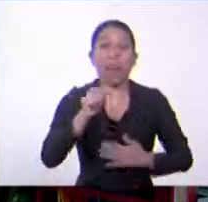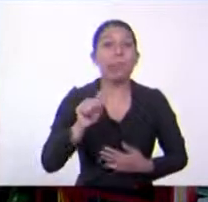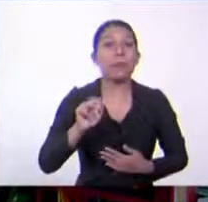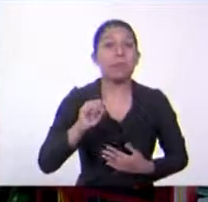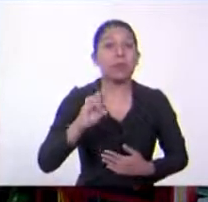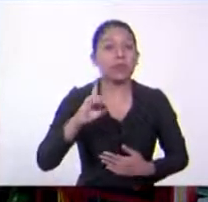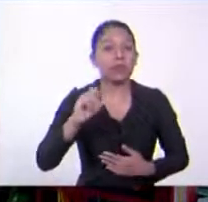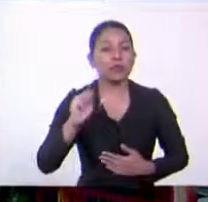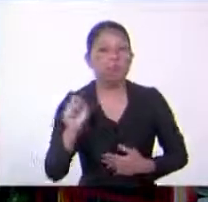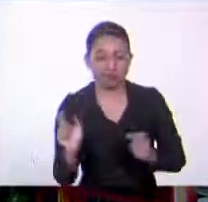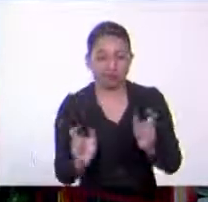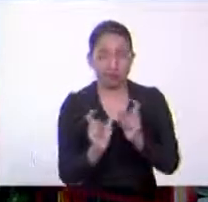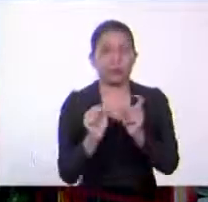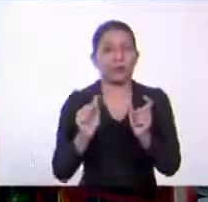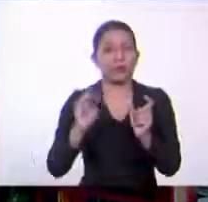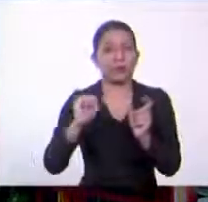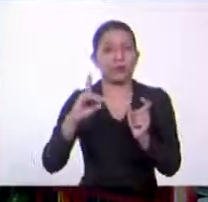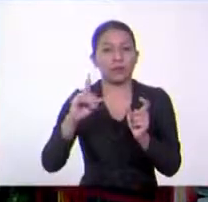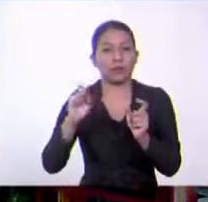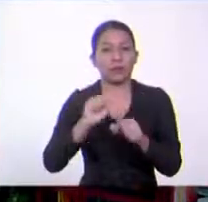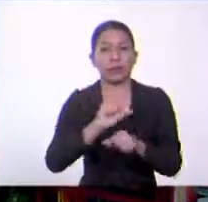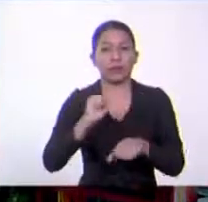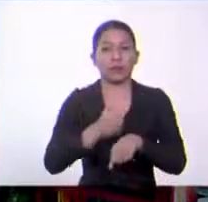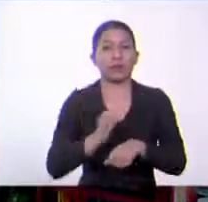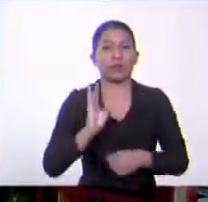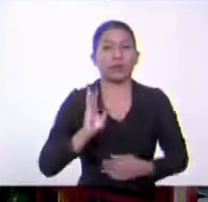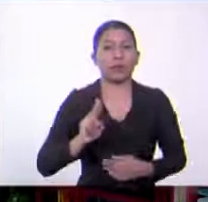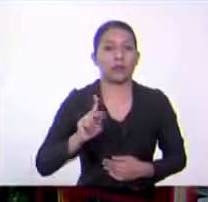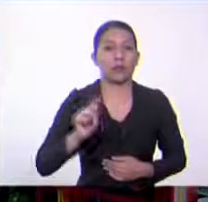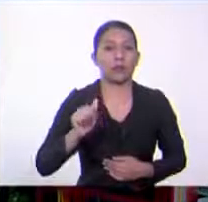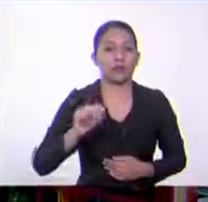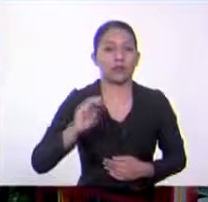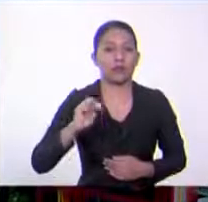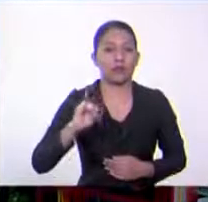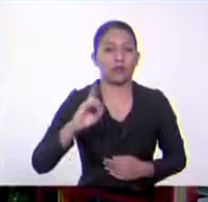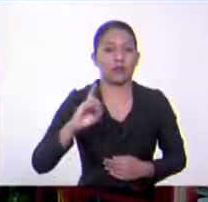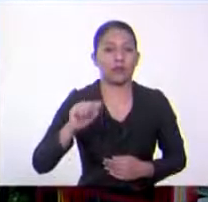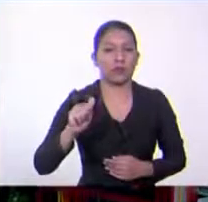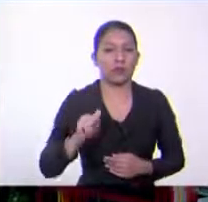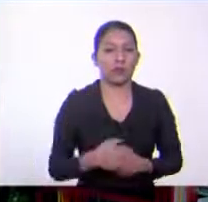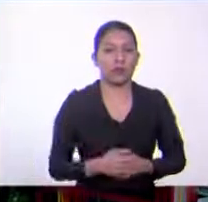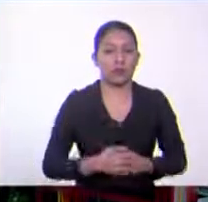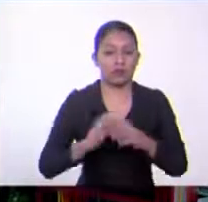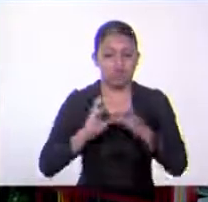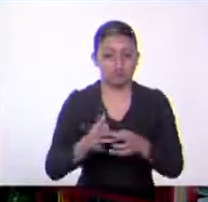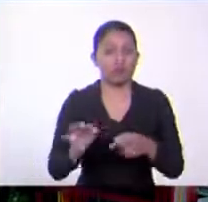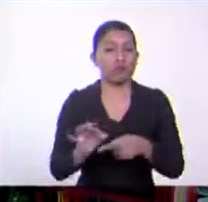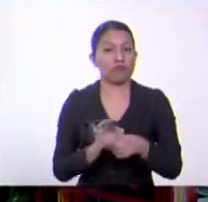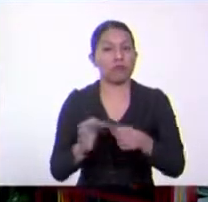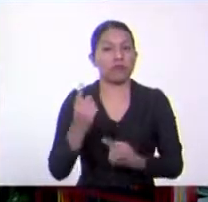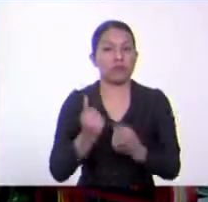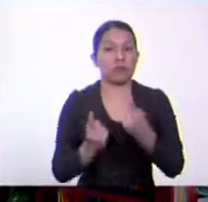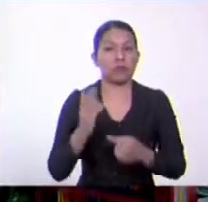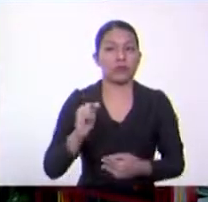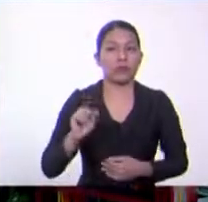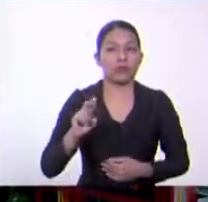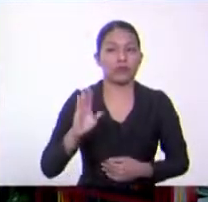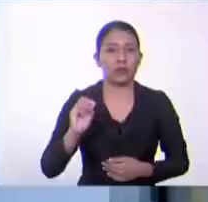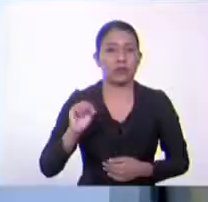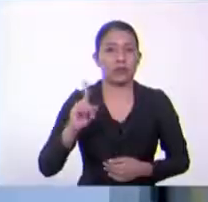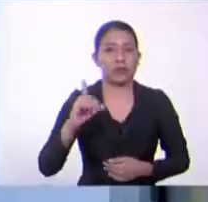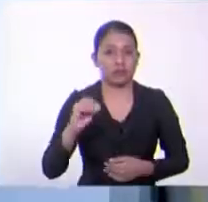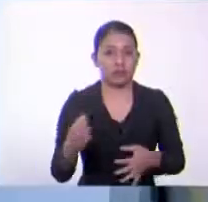la terminación amida. Por tanto, esto se llama butamida. El grupo funcional es el carbonilo